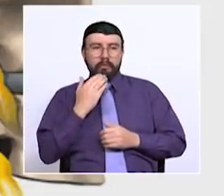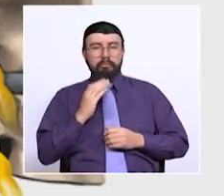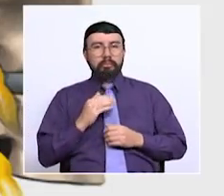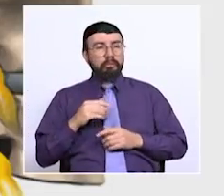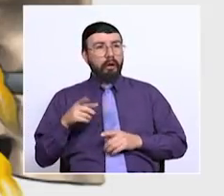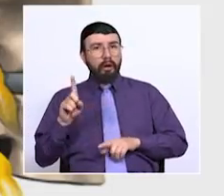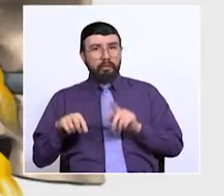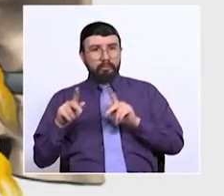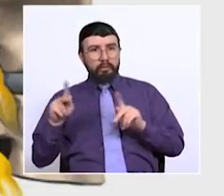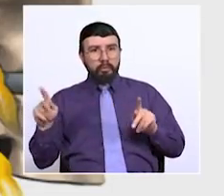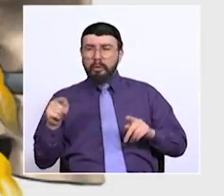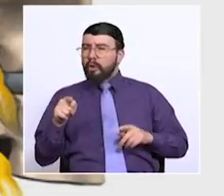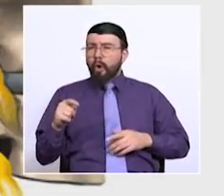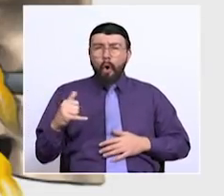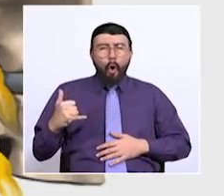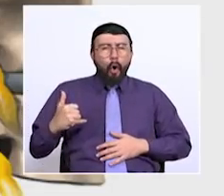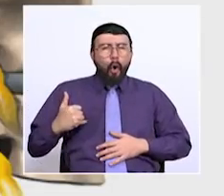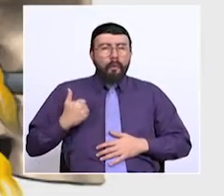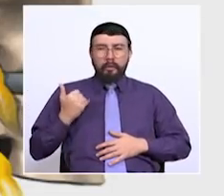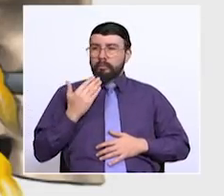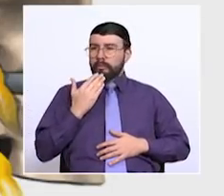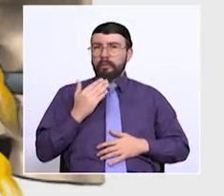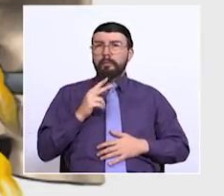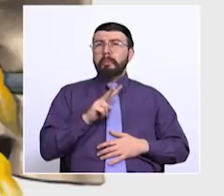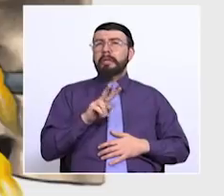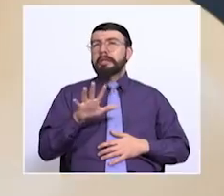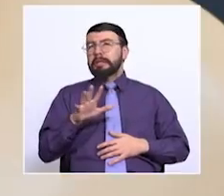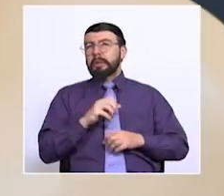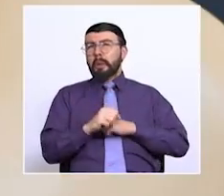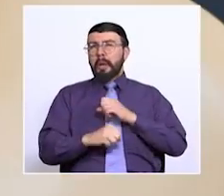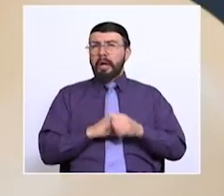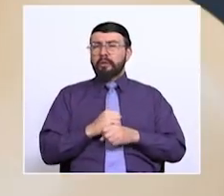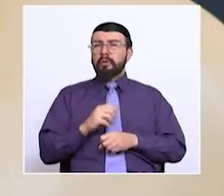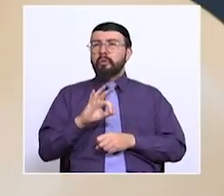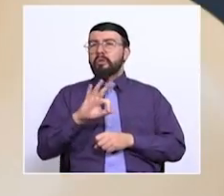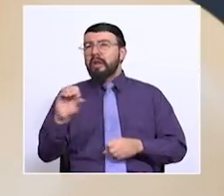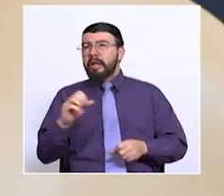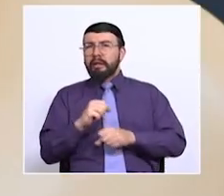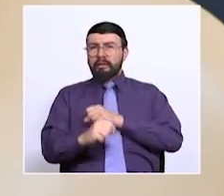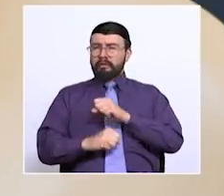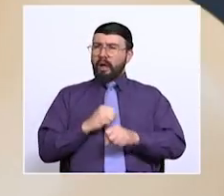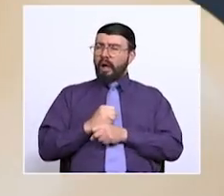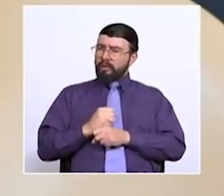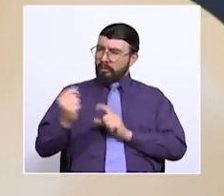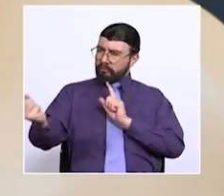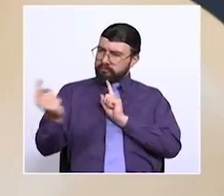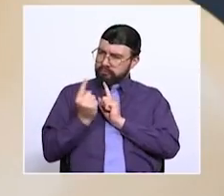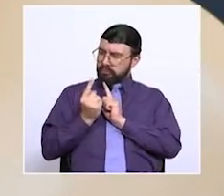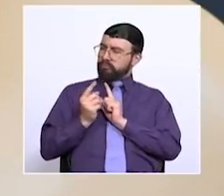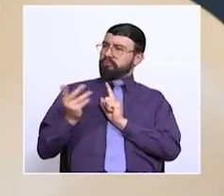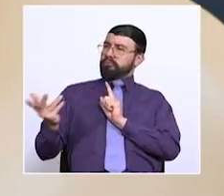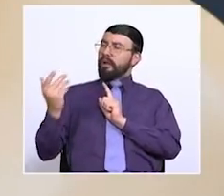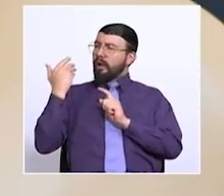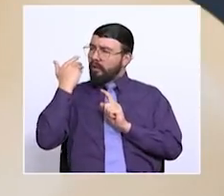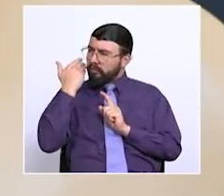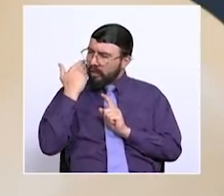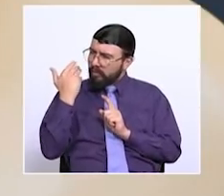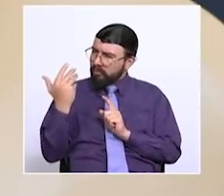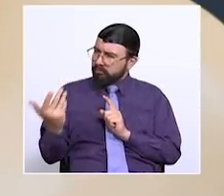de corta edad, de unos 25 hasta 30 años, que a veces llegan y presentan